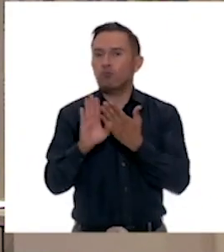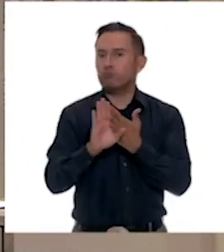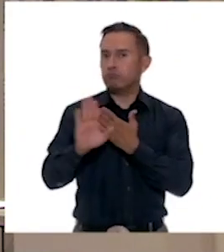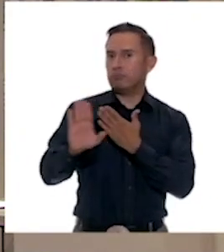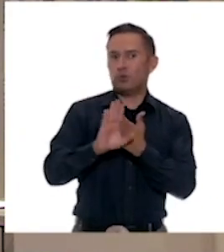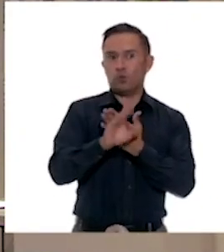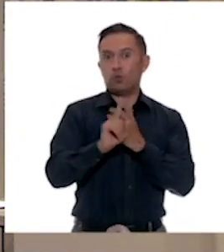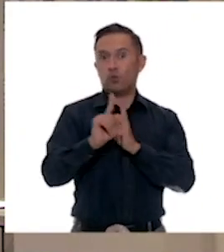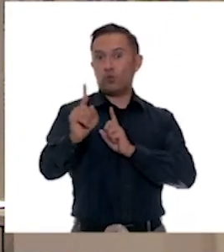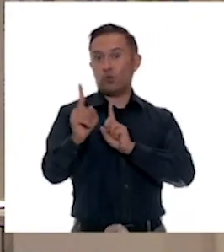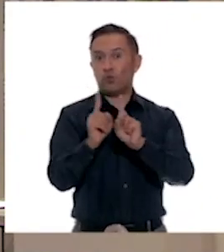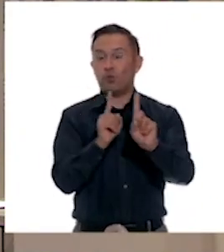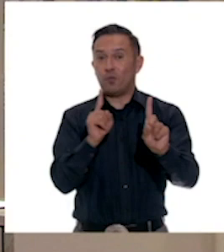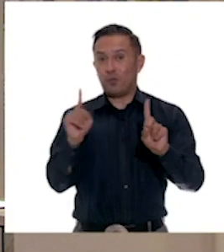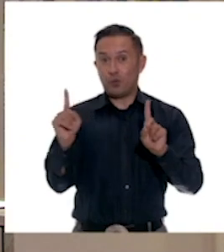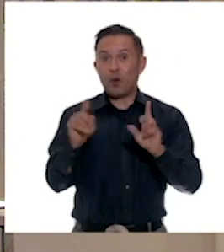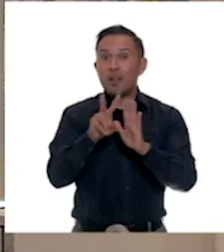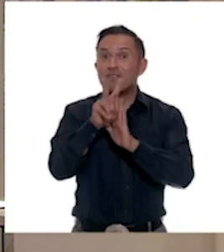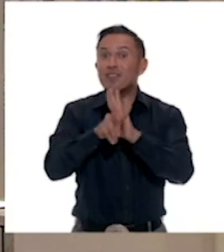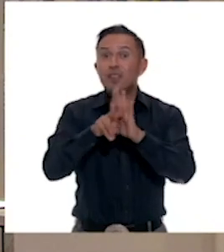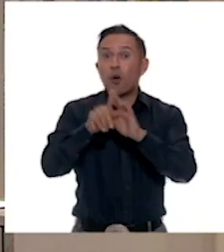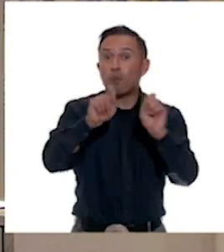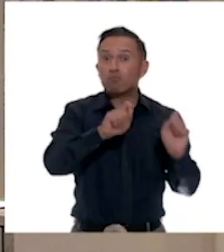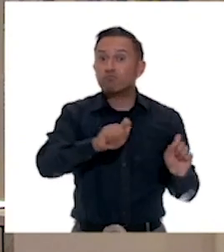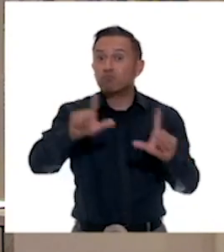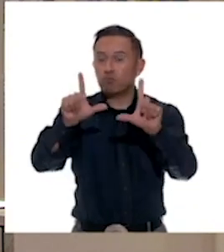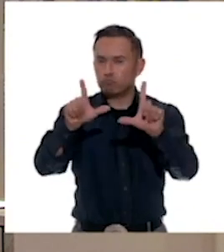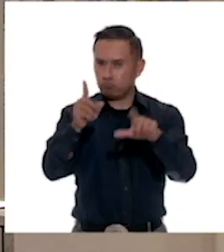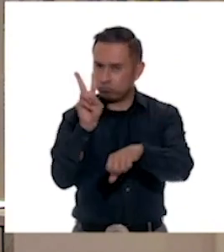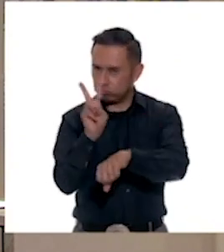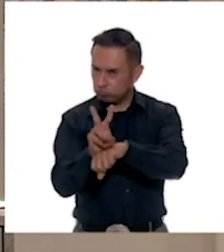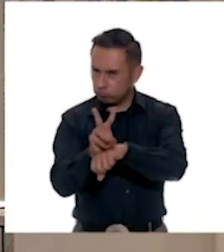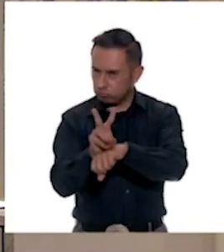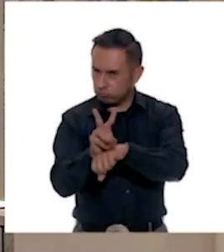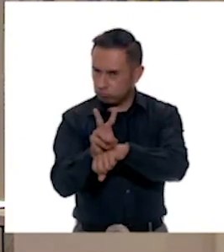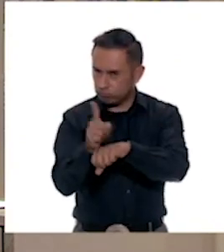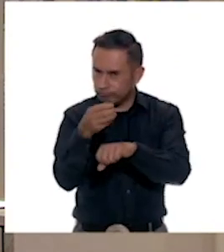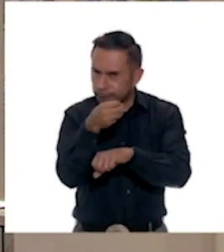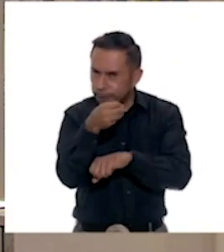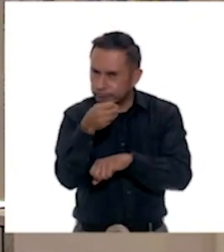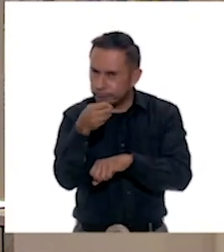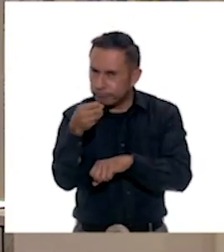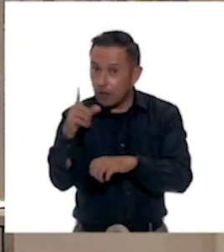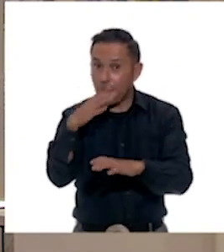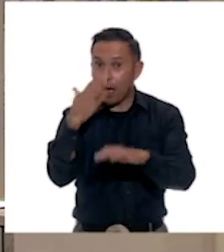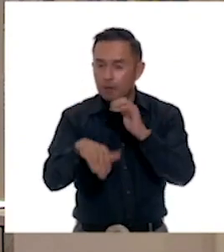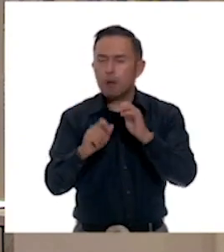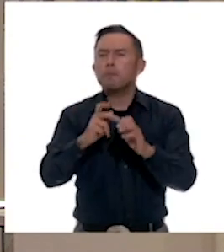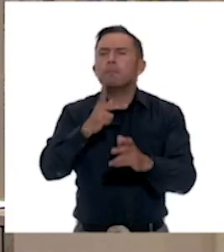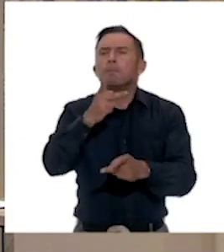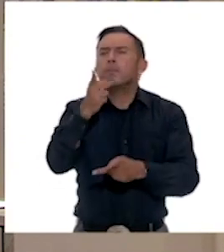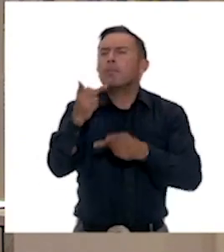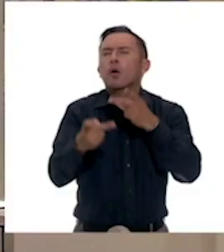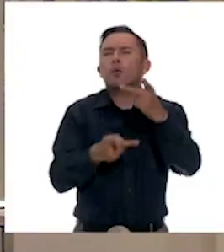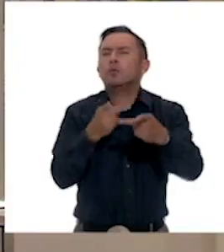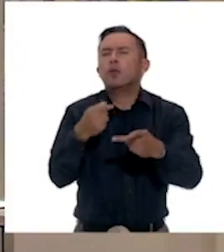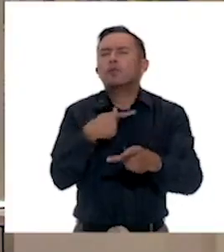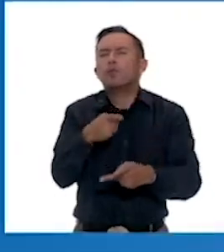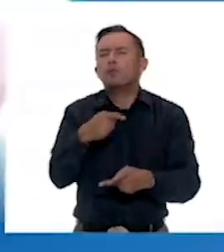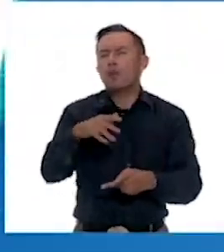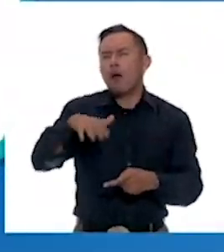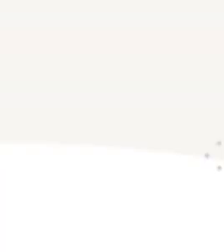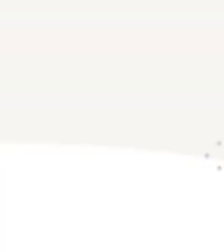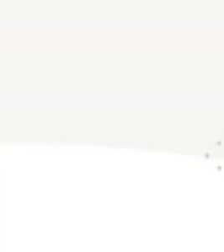mucha atención a cada uno de los videos, porque después te haremos algunas preguntas para que pienses un poco más sobre lo